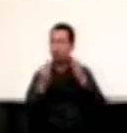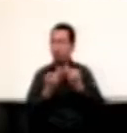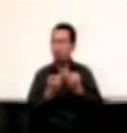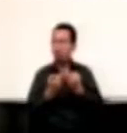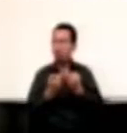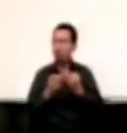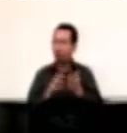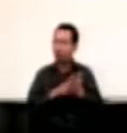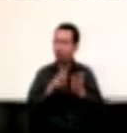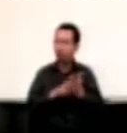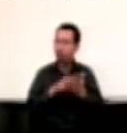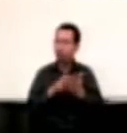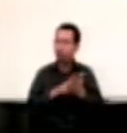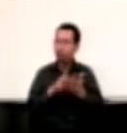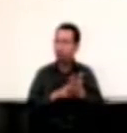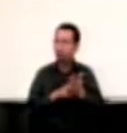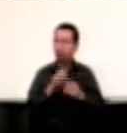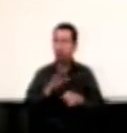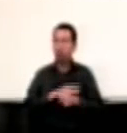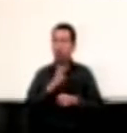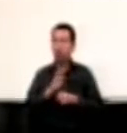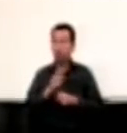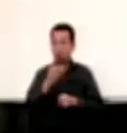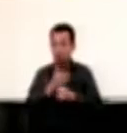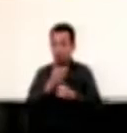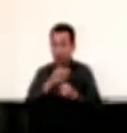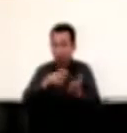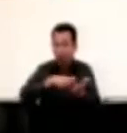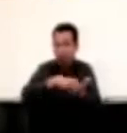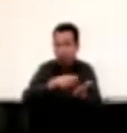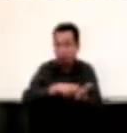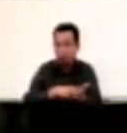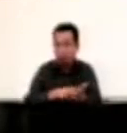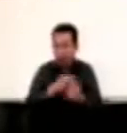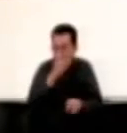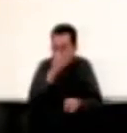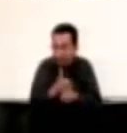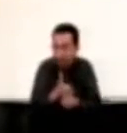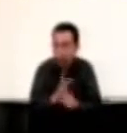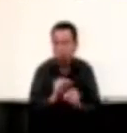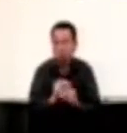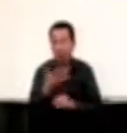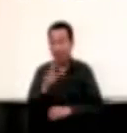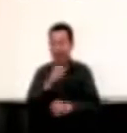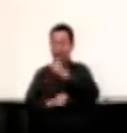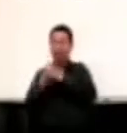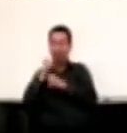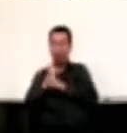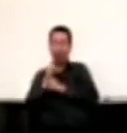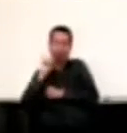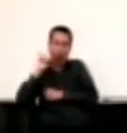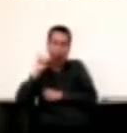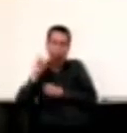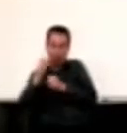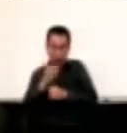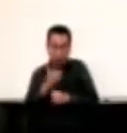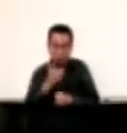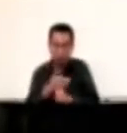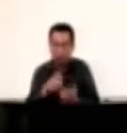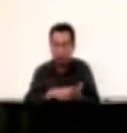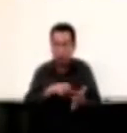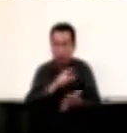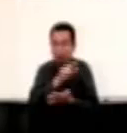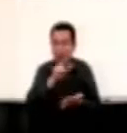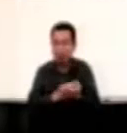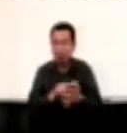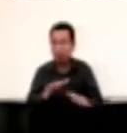disciplina del partido. Y por eso yo no la recomendaría, que te lo hubiera recomendado hace unos 10 años, pero ahorita quizás no es el momento. Otra